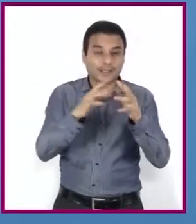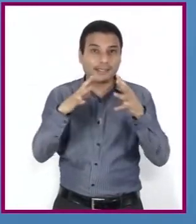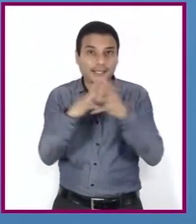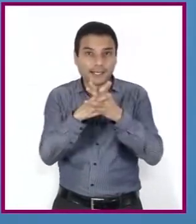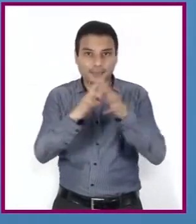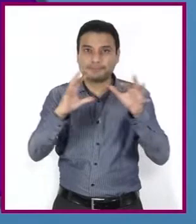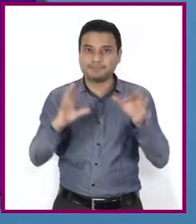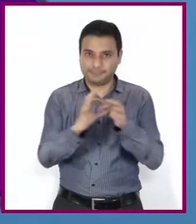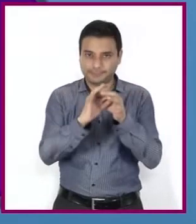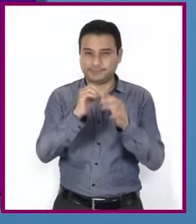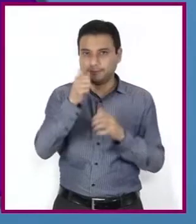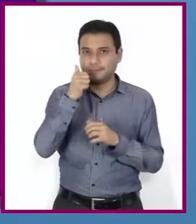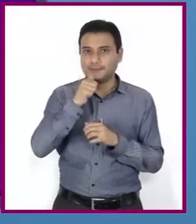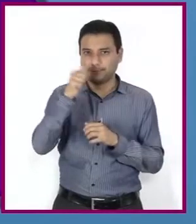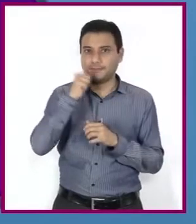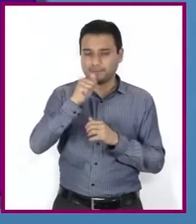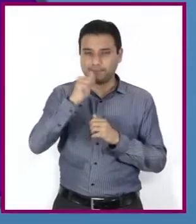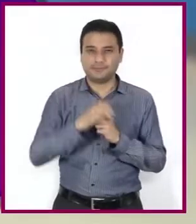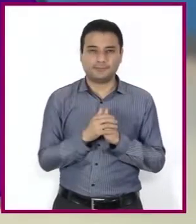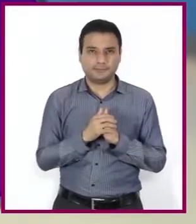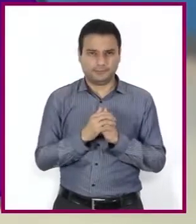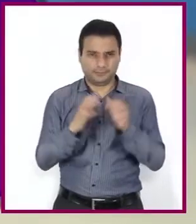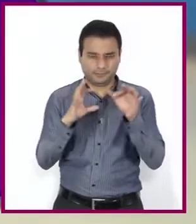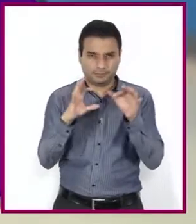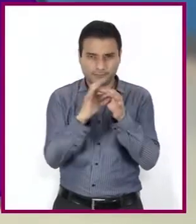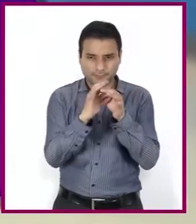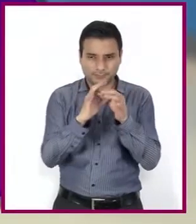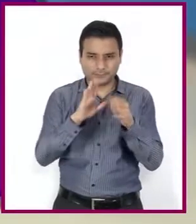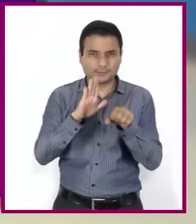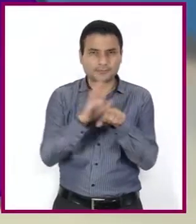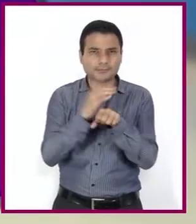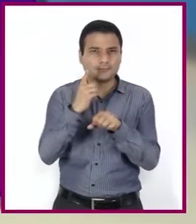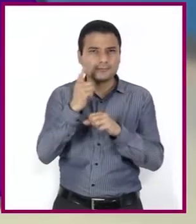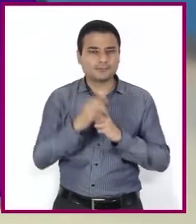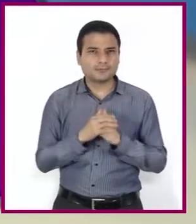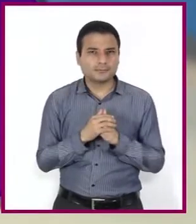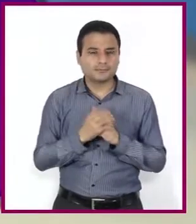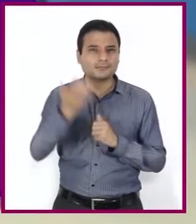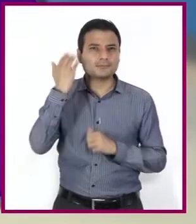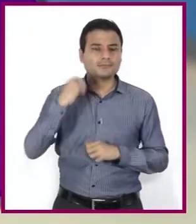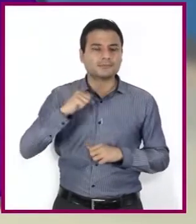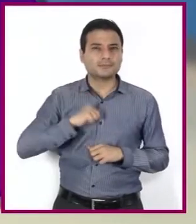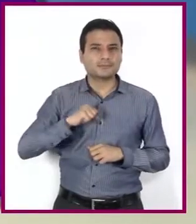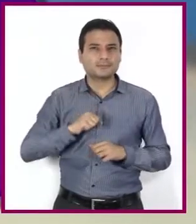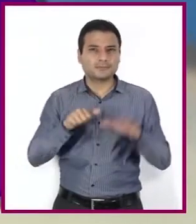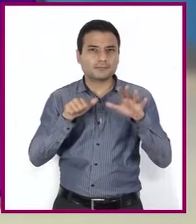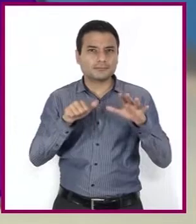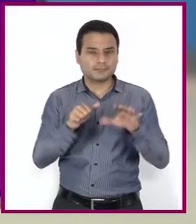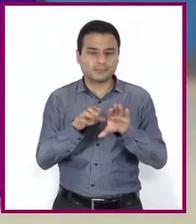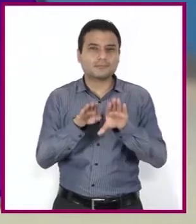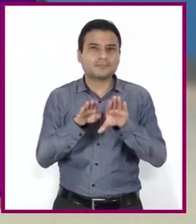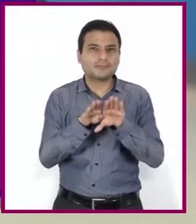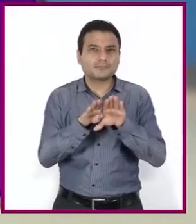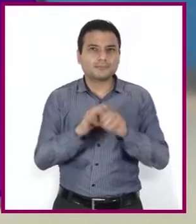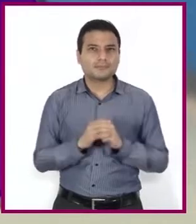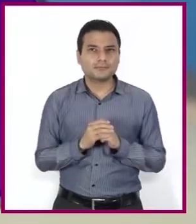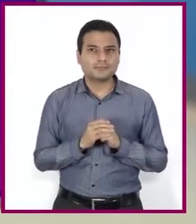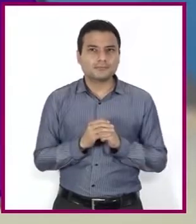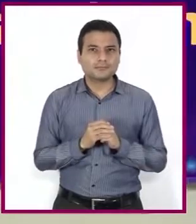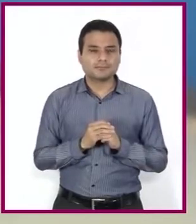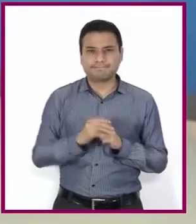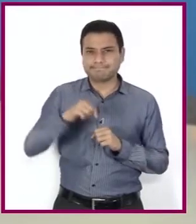autor. ¿Cuál era esa relación para los españoles del siglo XVI? ¿Cuál para los